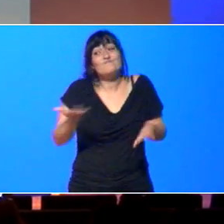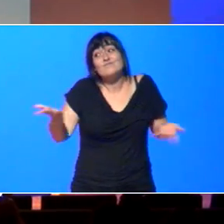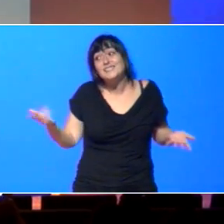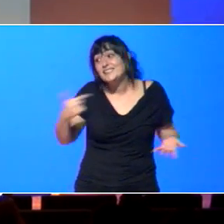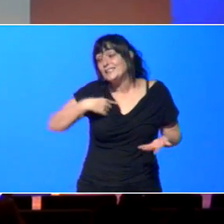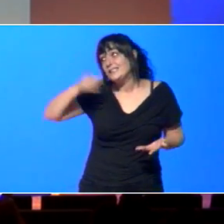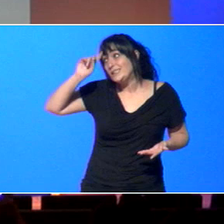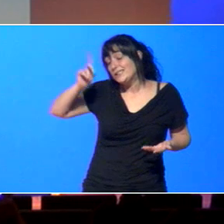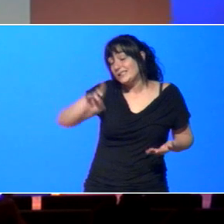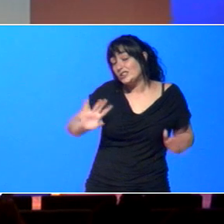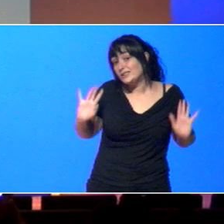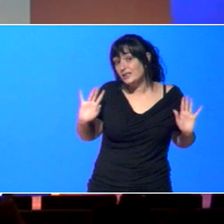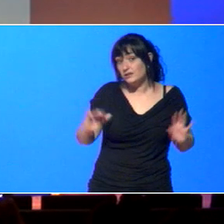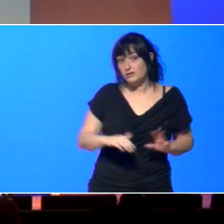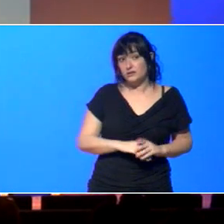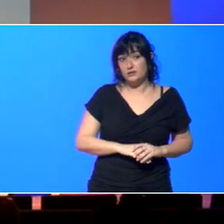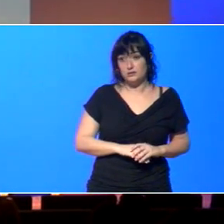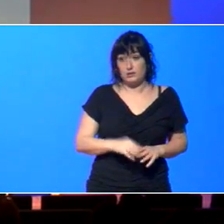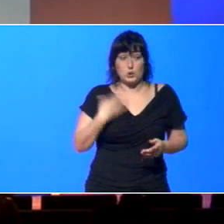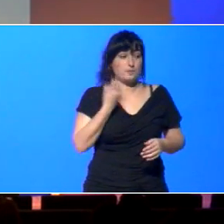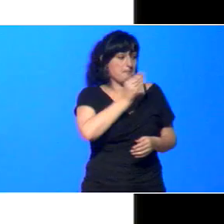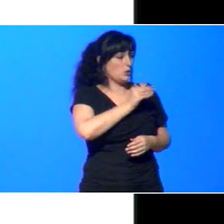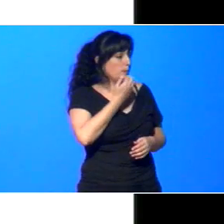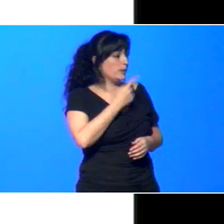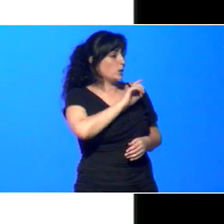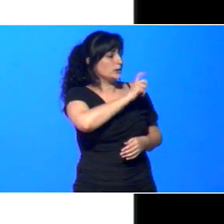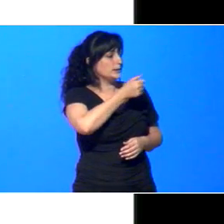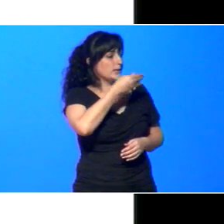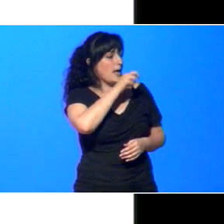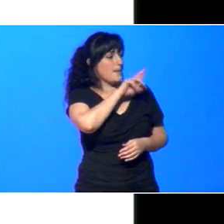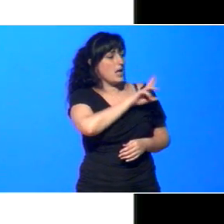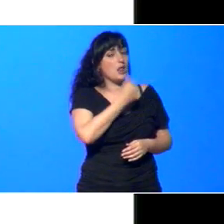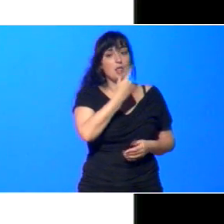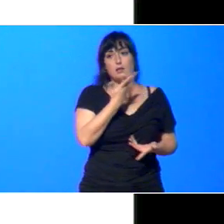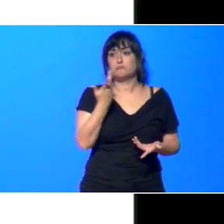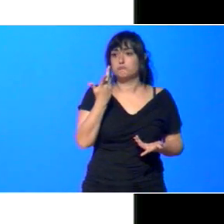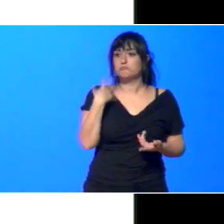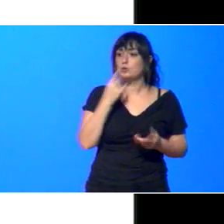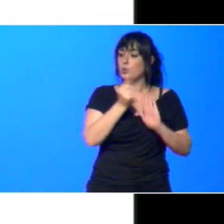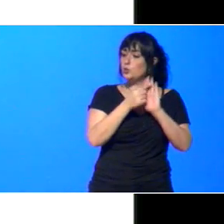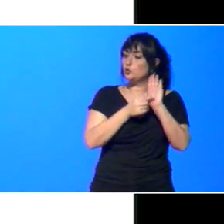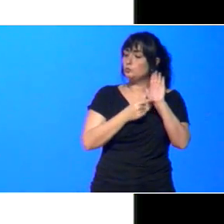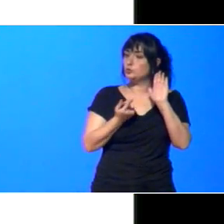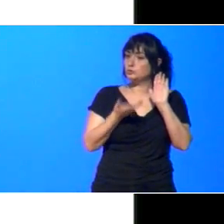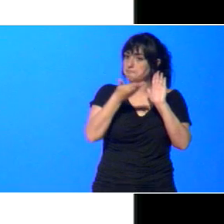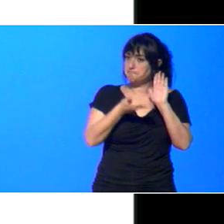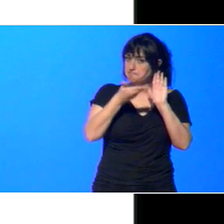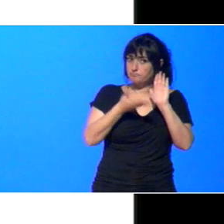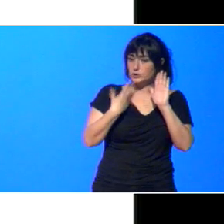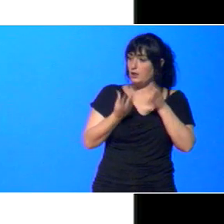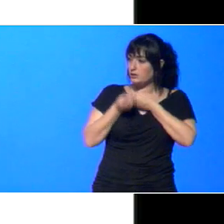preguntar a Xavier y él te va a dar seguramente muchas claves y mucha gente estará esperando, denos